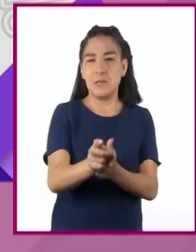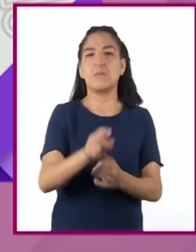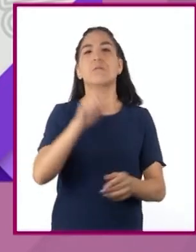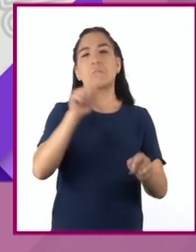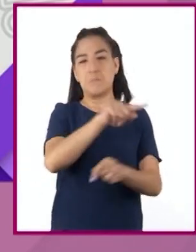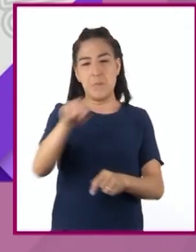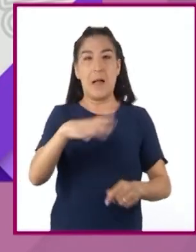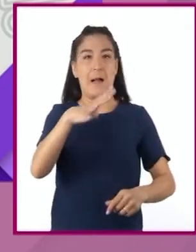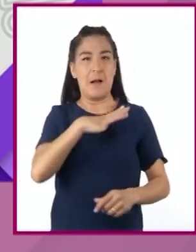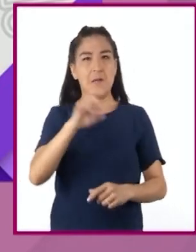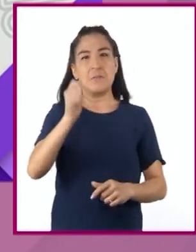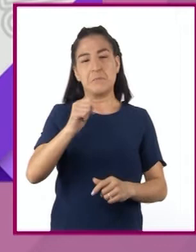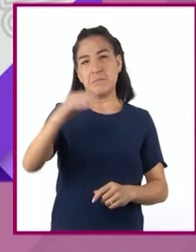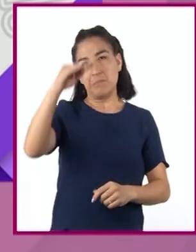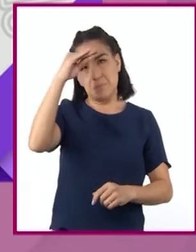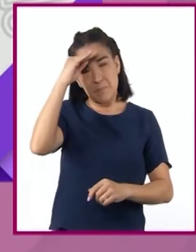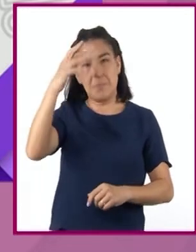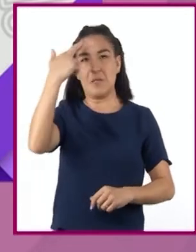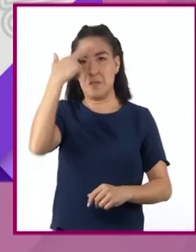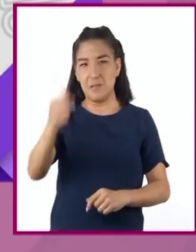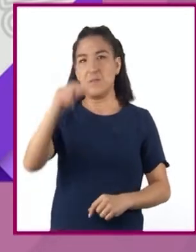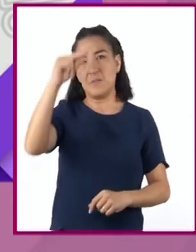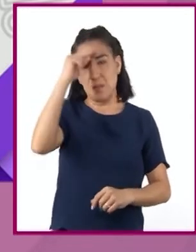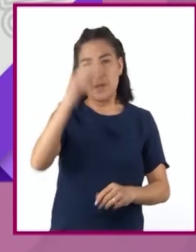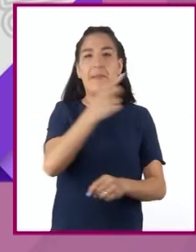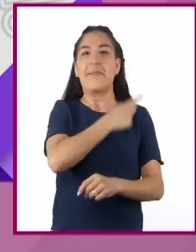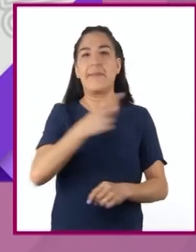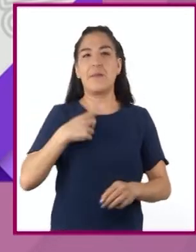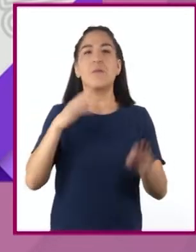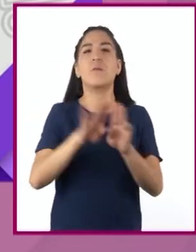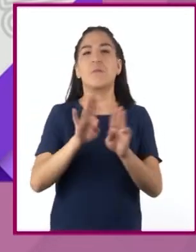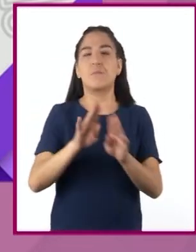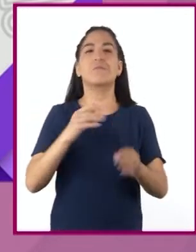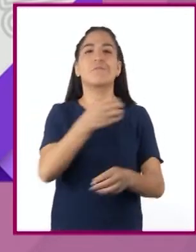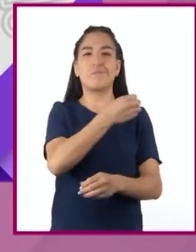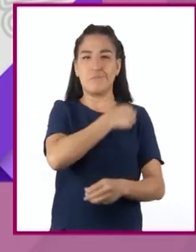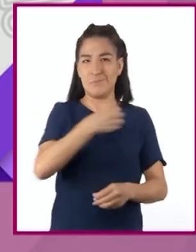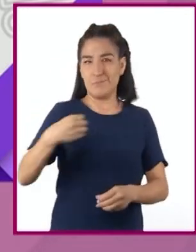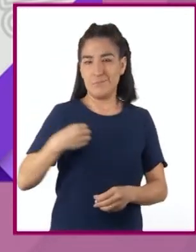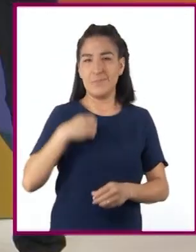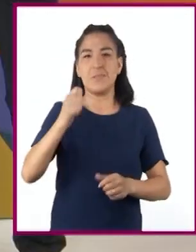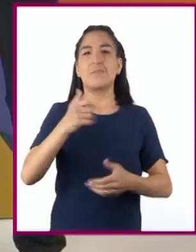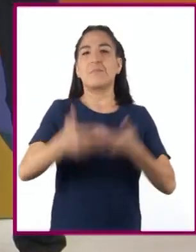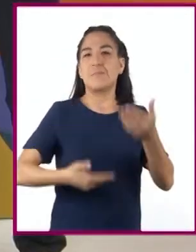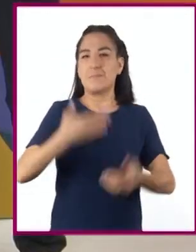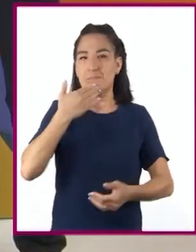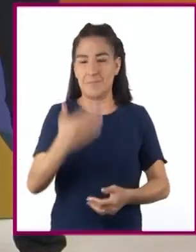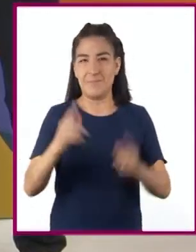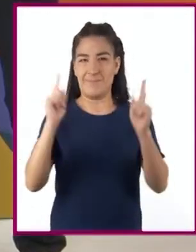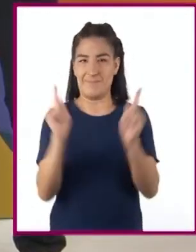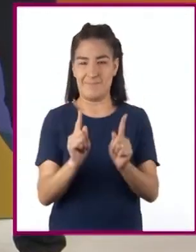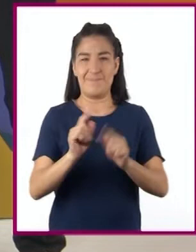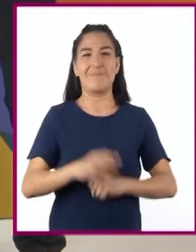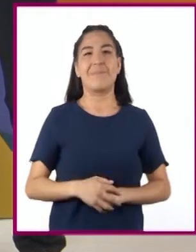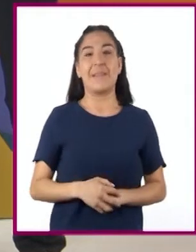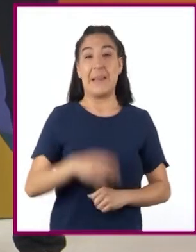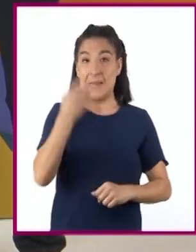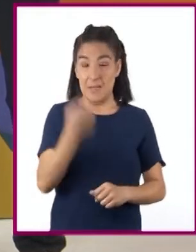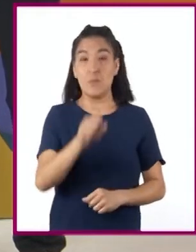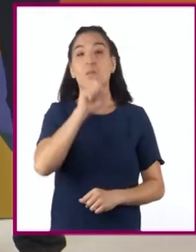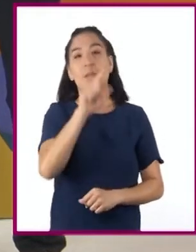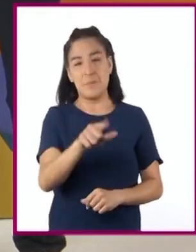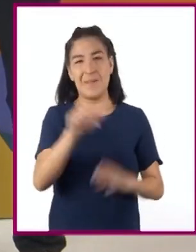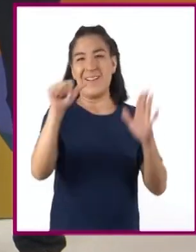razón y conciencia. Deben comportarse fraternalmente los unos con los otros. De igual manera,